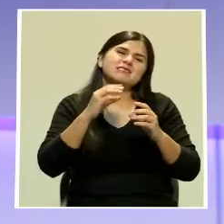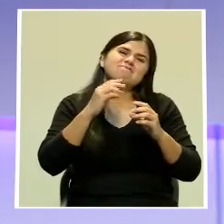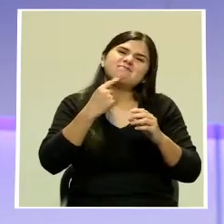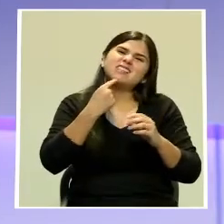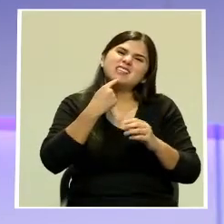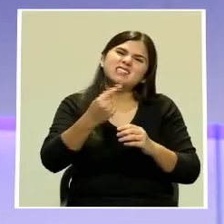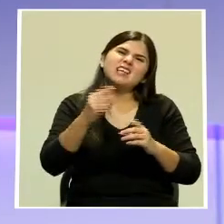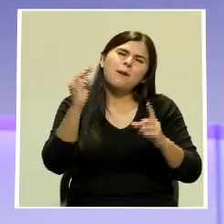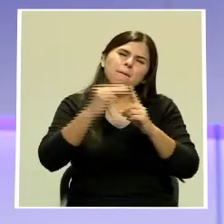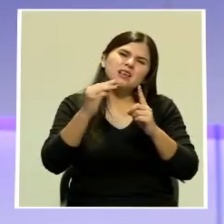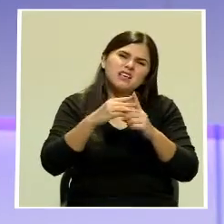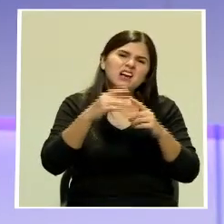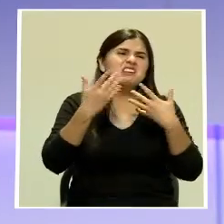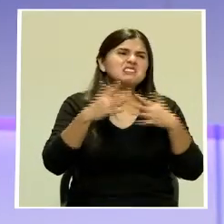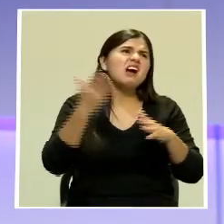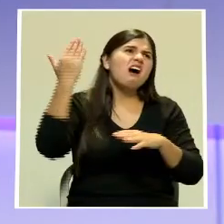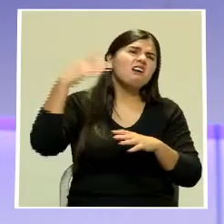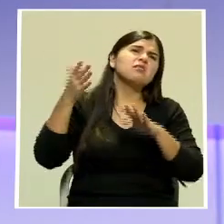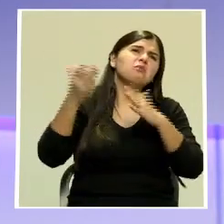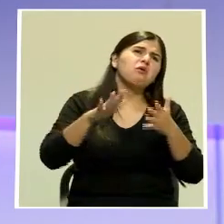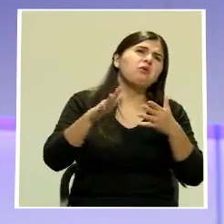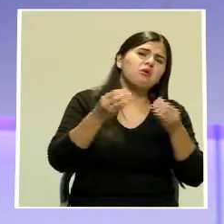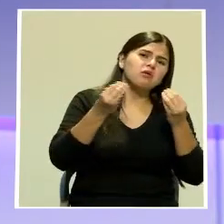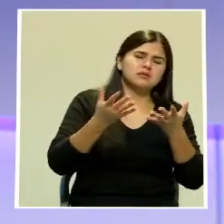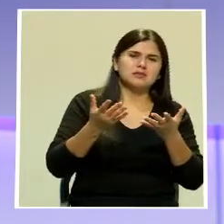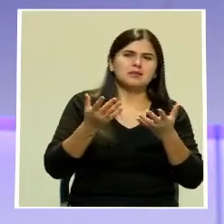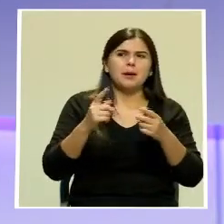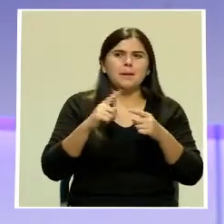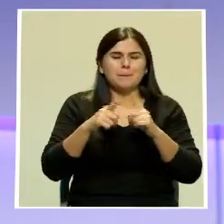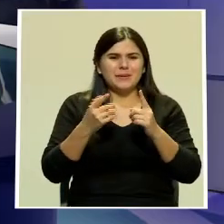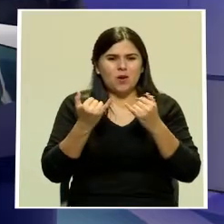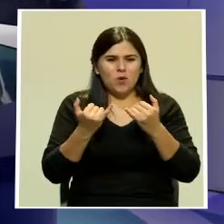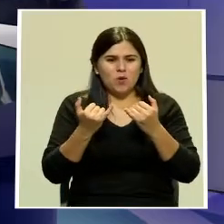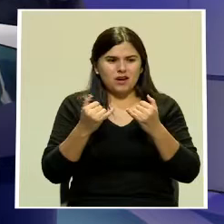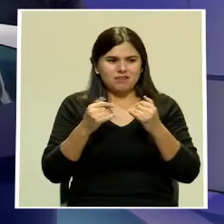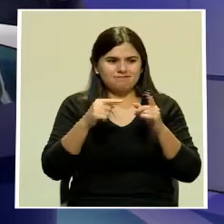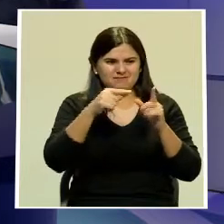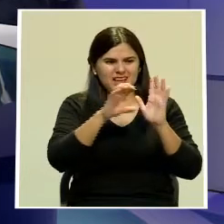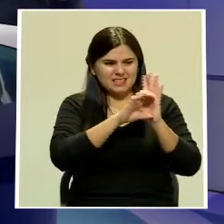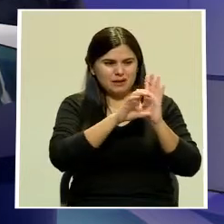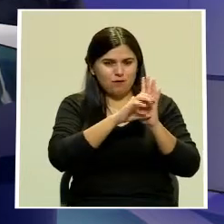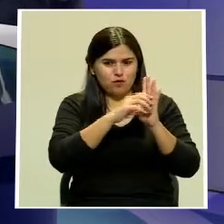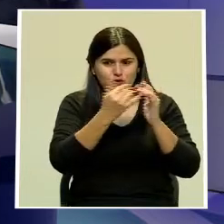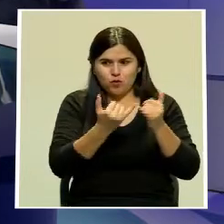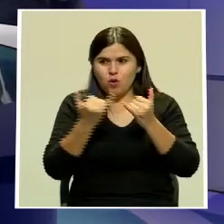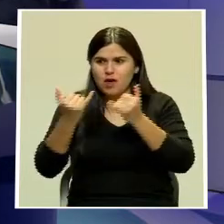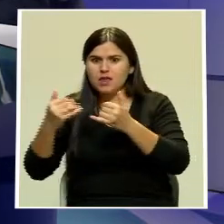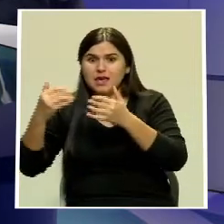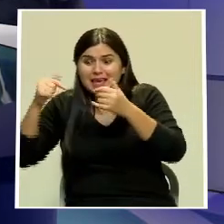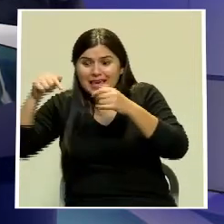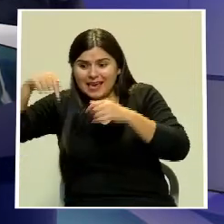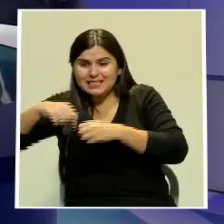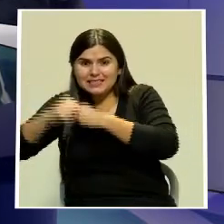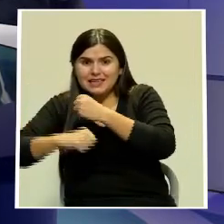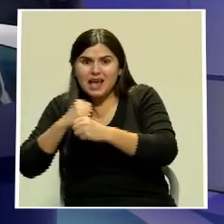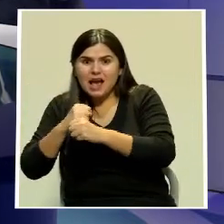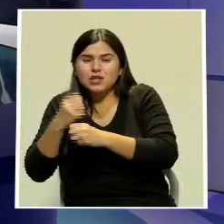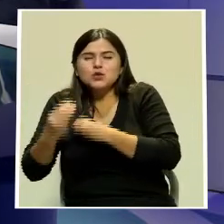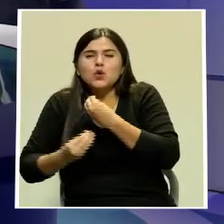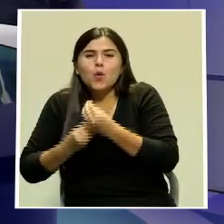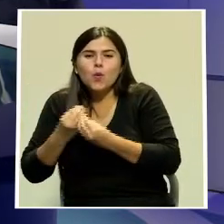que quienes se tienen que sacar esa foto en la versión 2020 se saquen esa foto y nos ayuden a salir